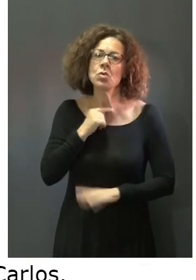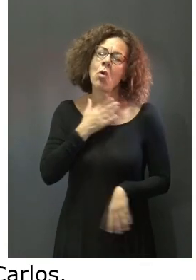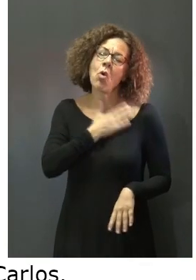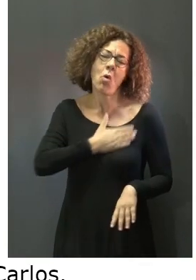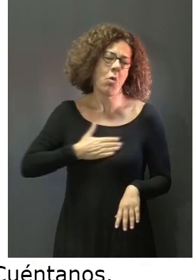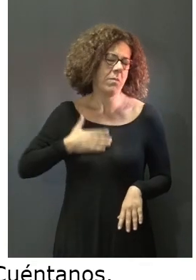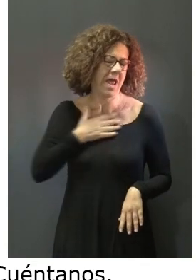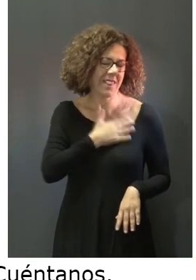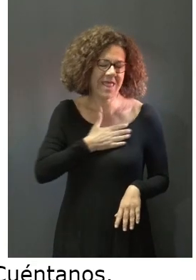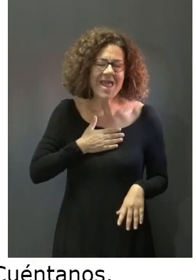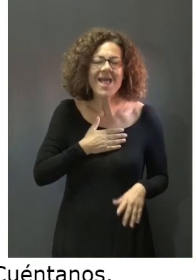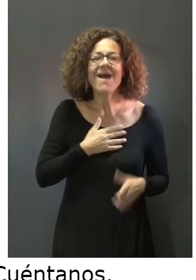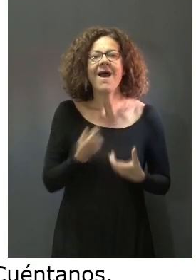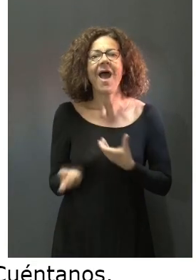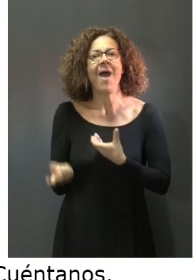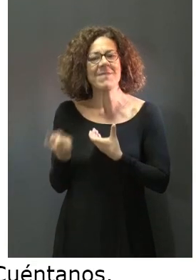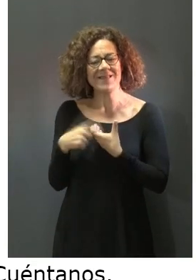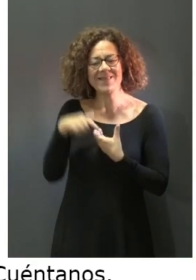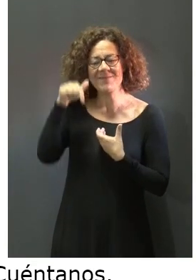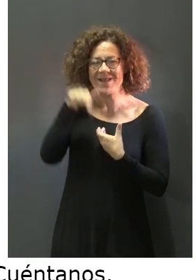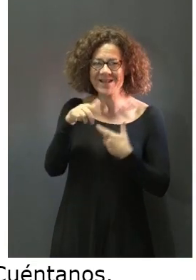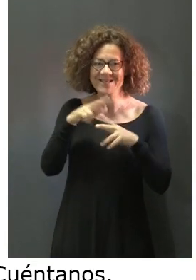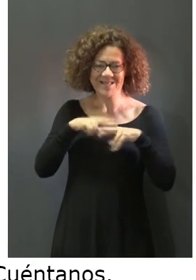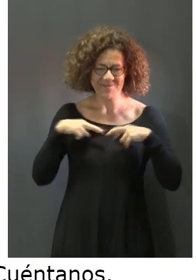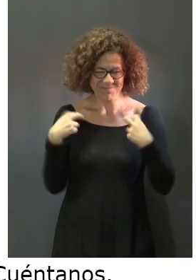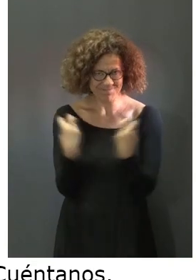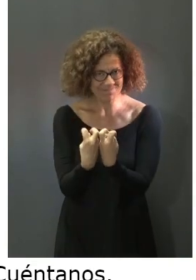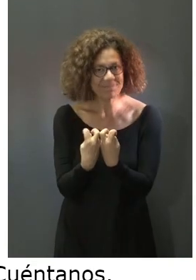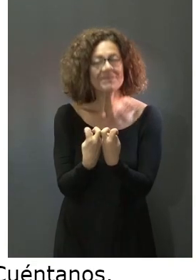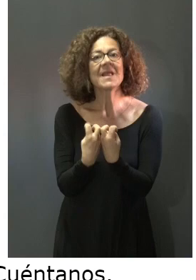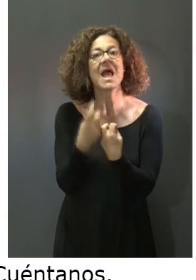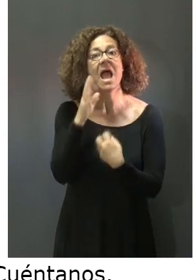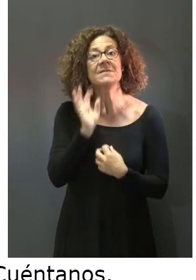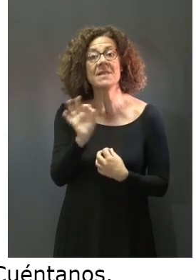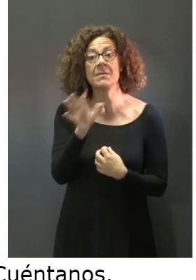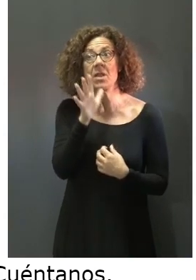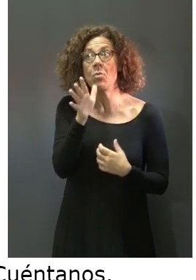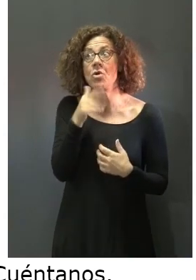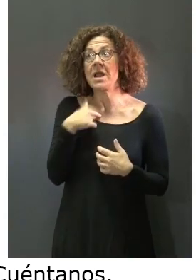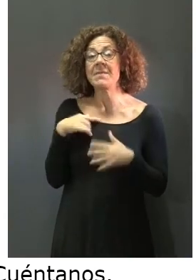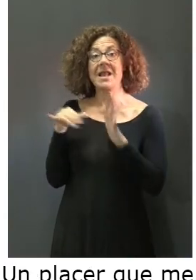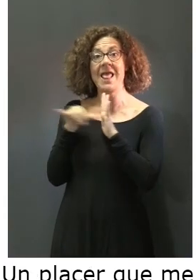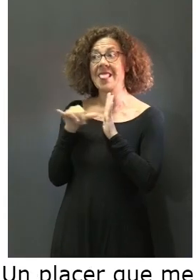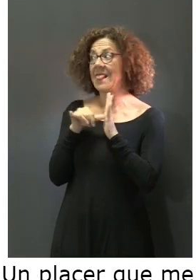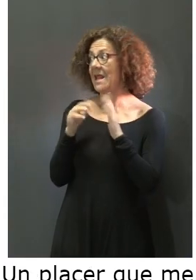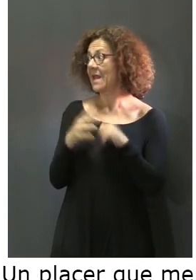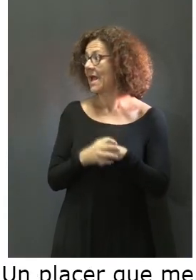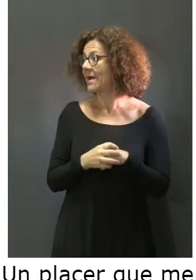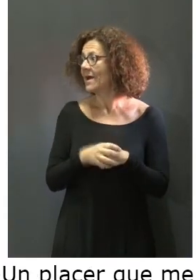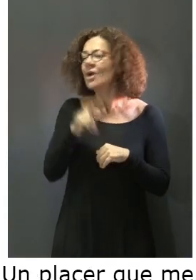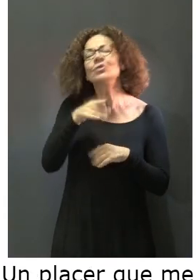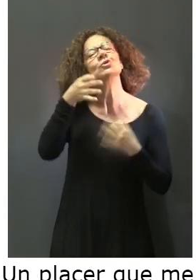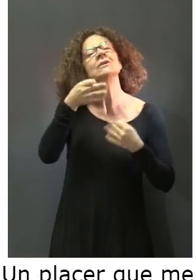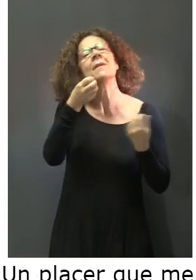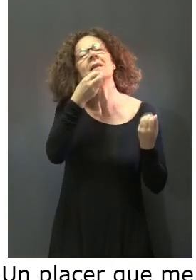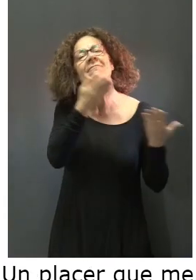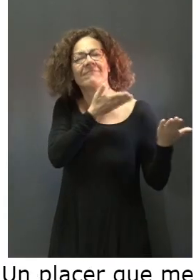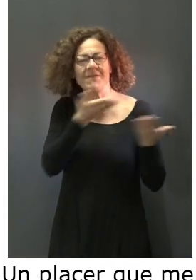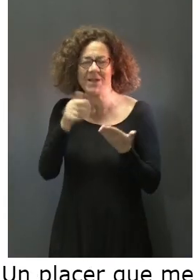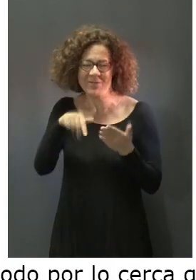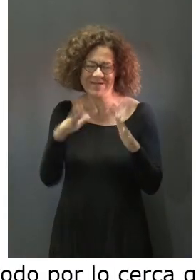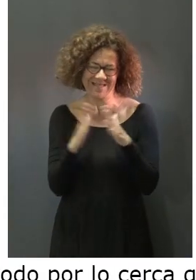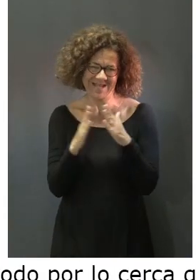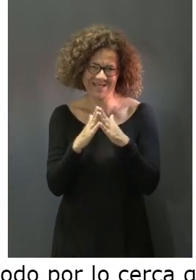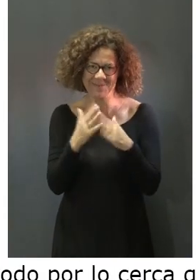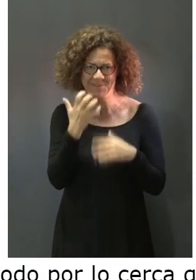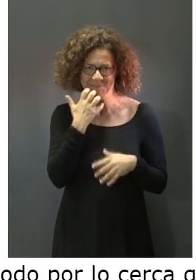hayáis invitado a participar en esta mesa redonda, ¿no? Sobre todo por lo cerca que me pillaba. Siempre es bienvenido a esta casa.